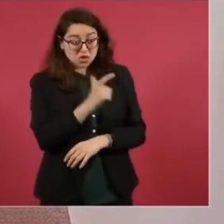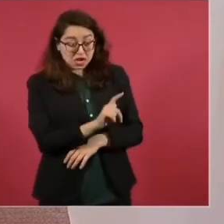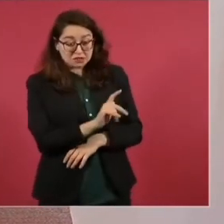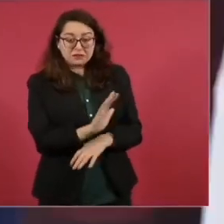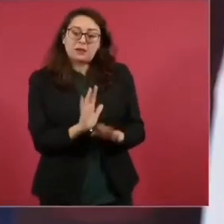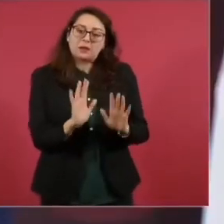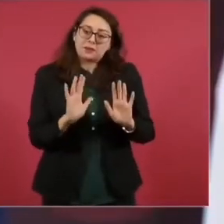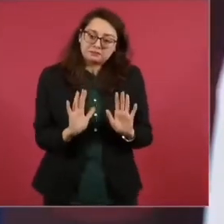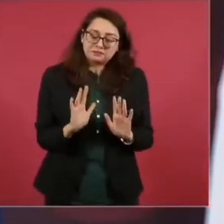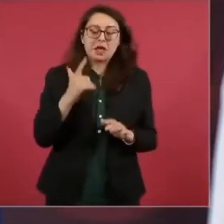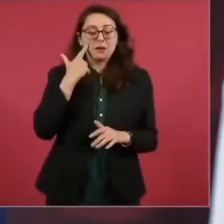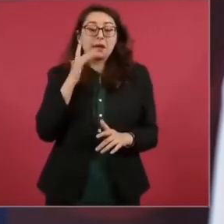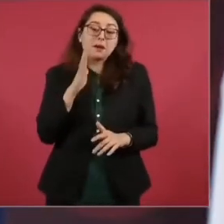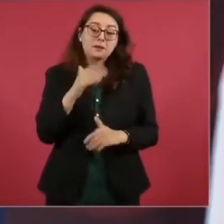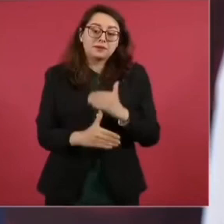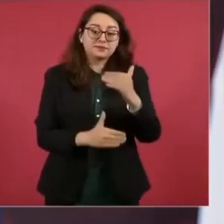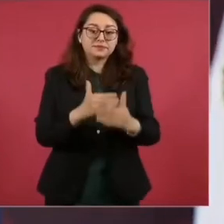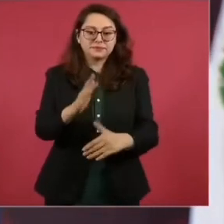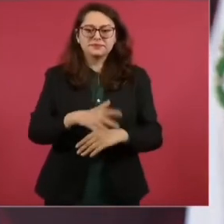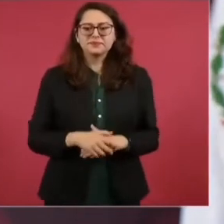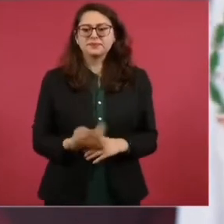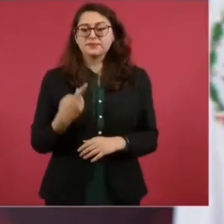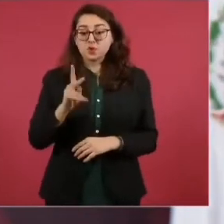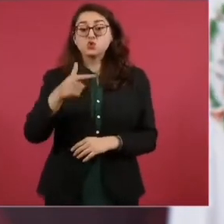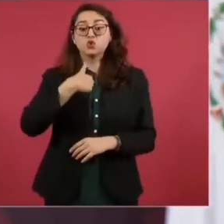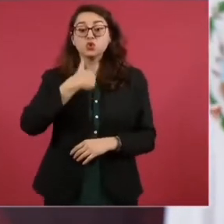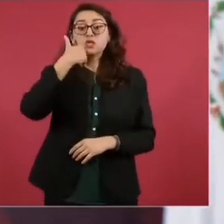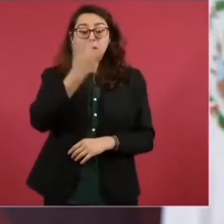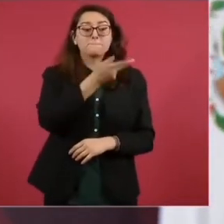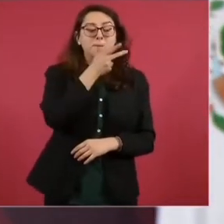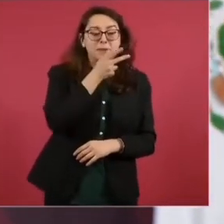veremos, pero quiero hablar con ellos,